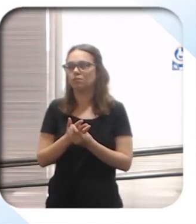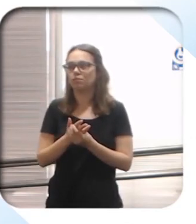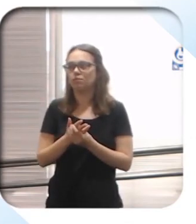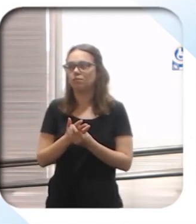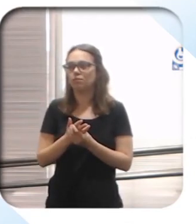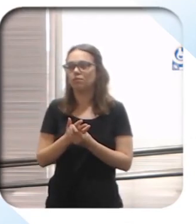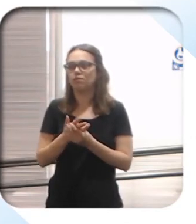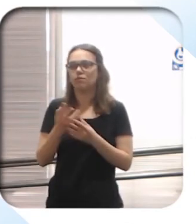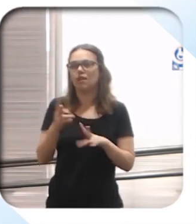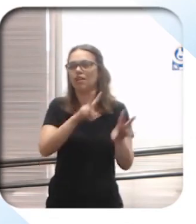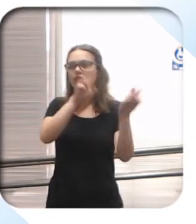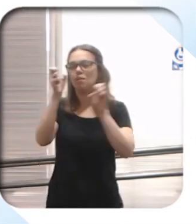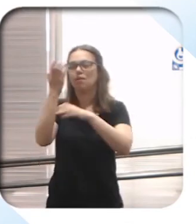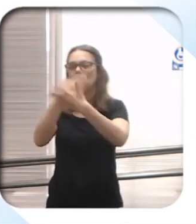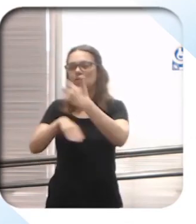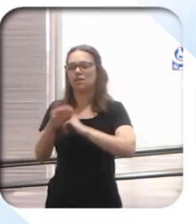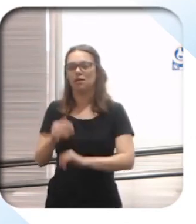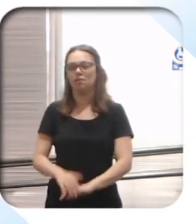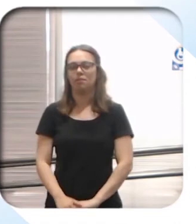el tema de la discapacidad.